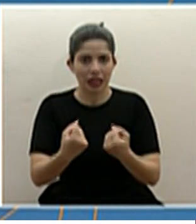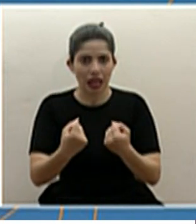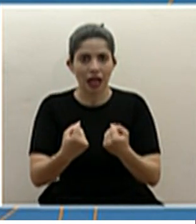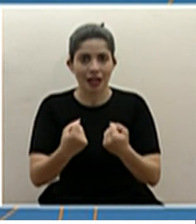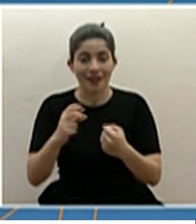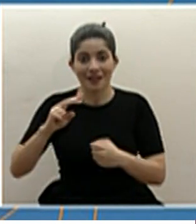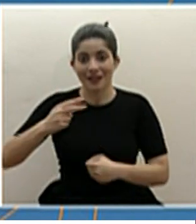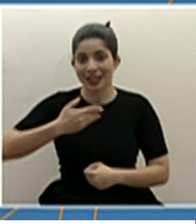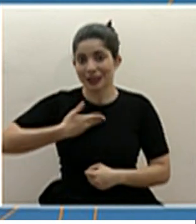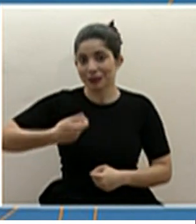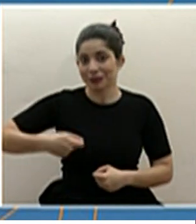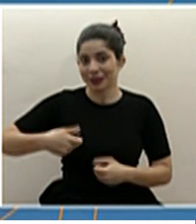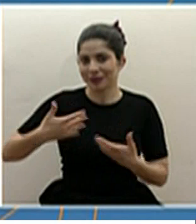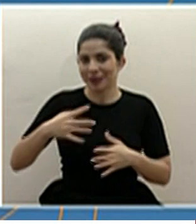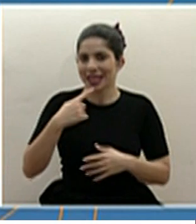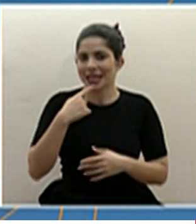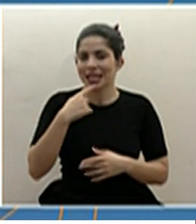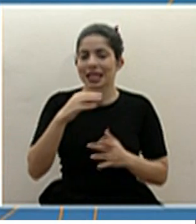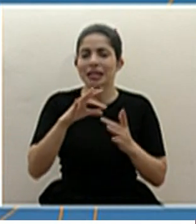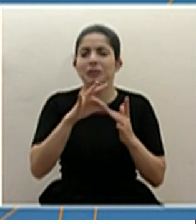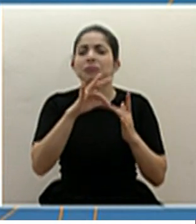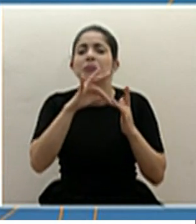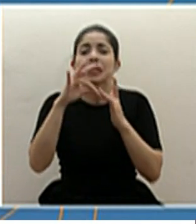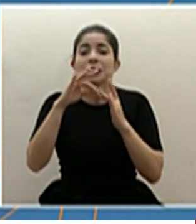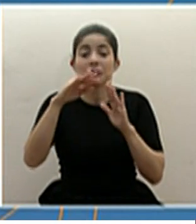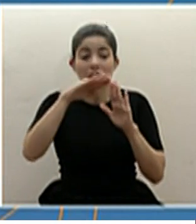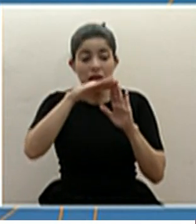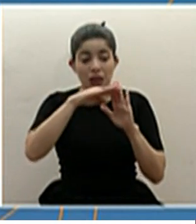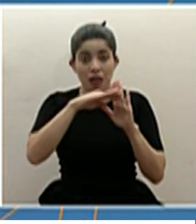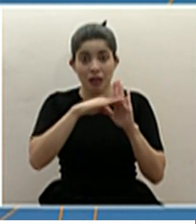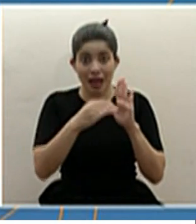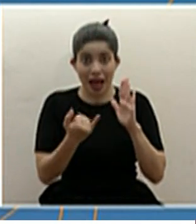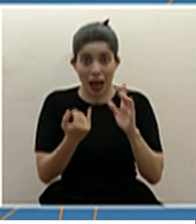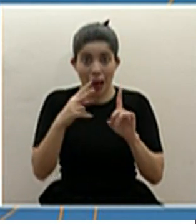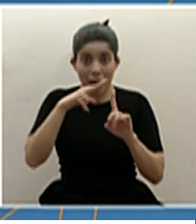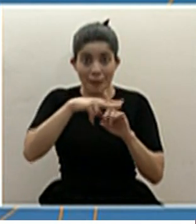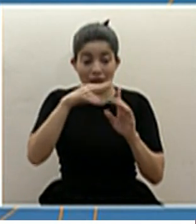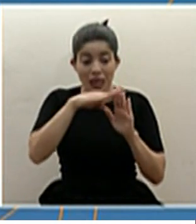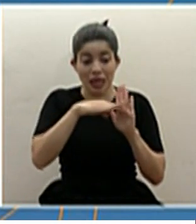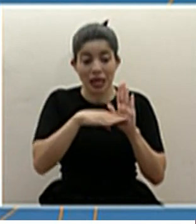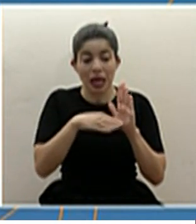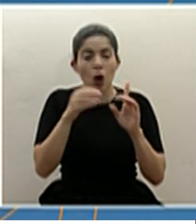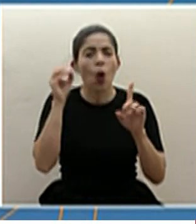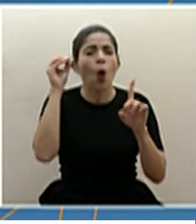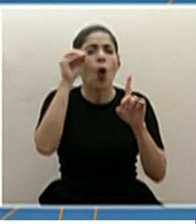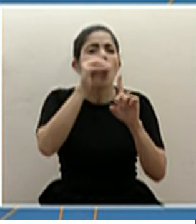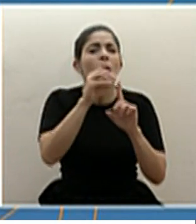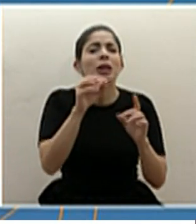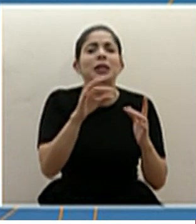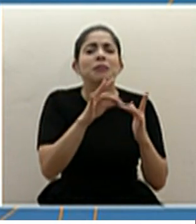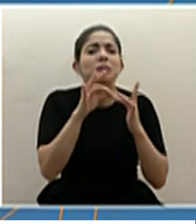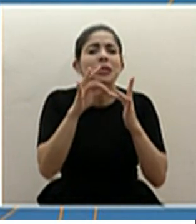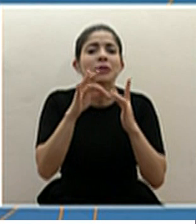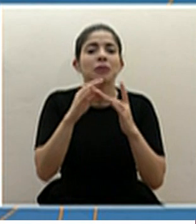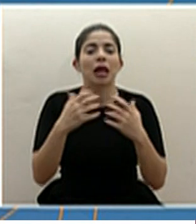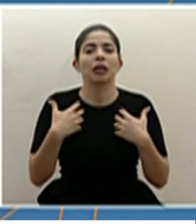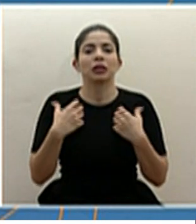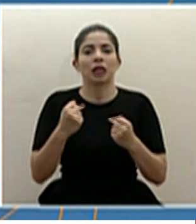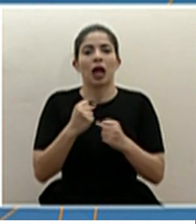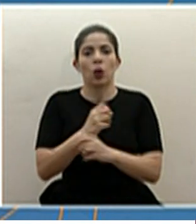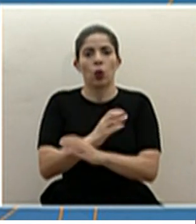dijo la vicepresidenta, el eje central de estas medidas que estamos tomando es la protección sanitaria de nuestro